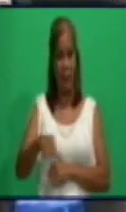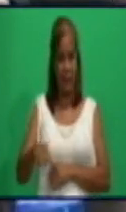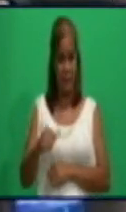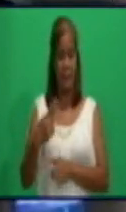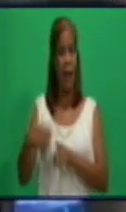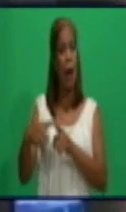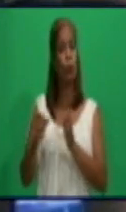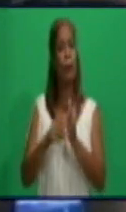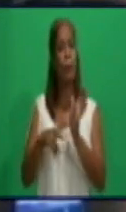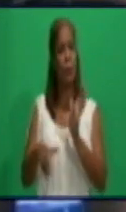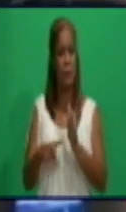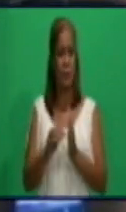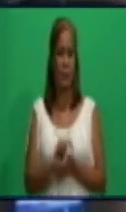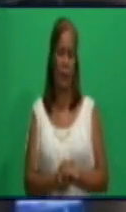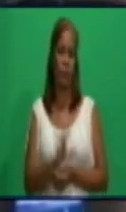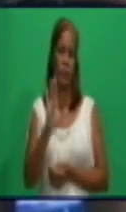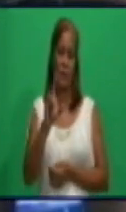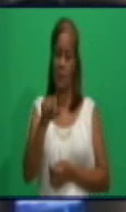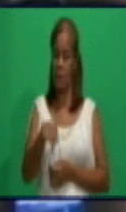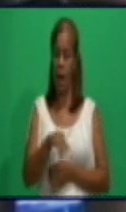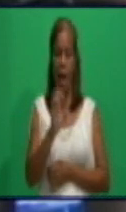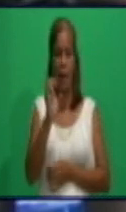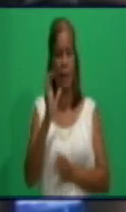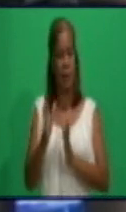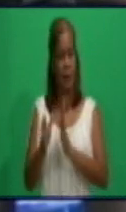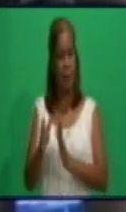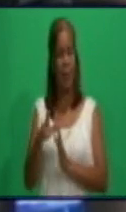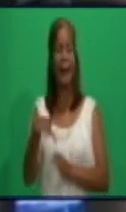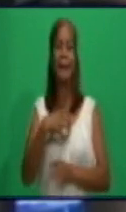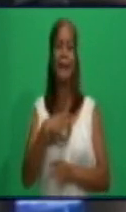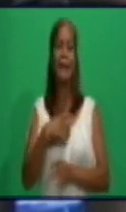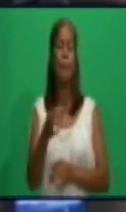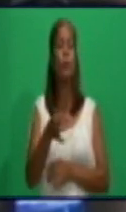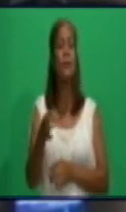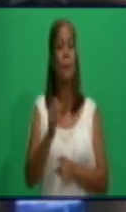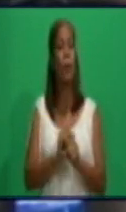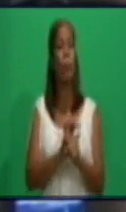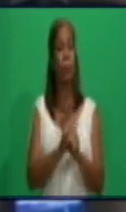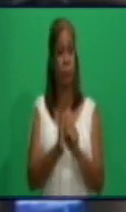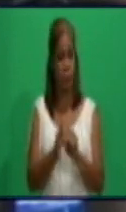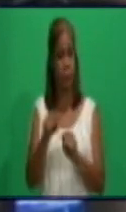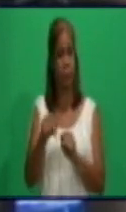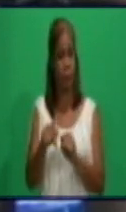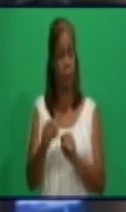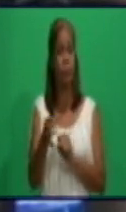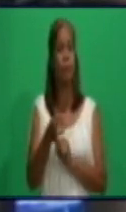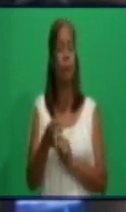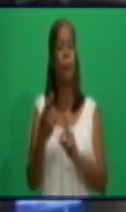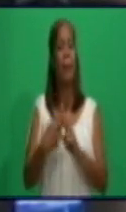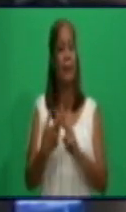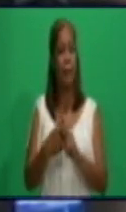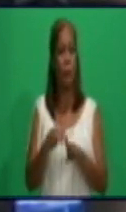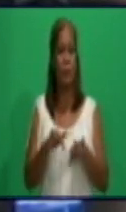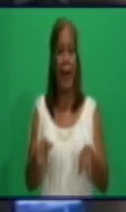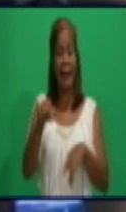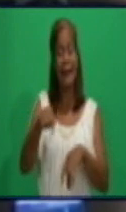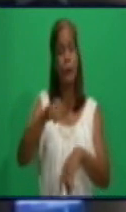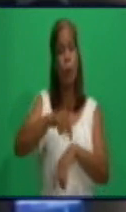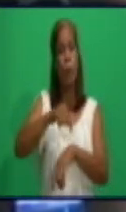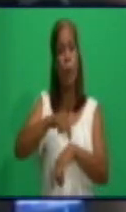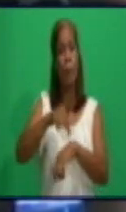a partir de la etapa en que se encuentra Bayamo de transmisión autóctona, según lo que está establecido en los protocolos, en estos momentos se establece la